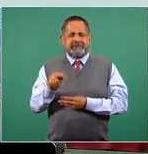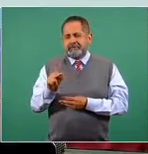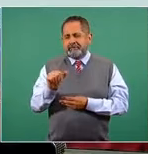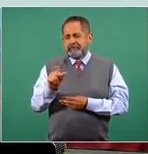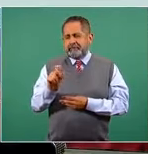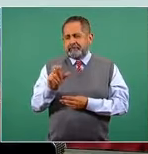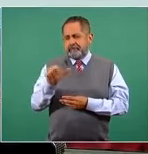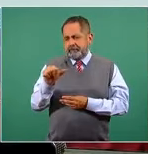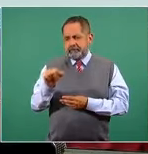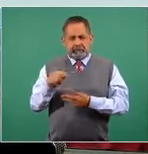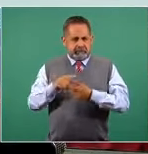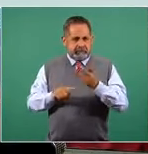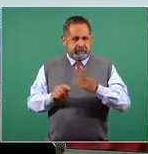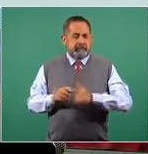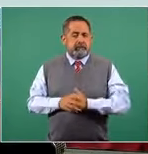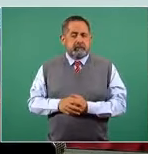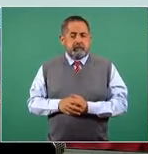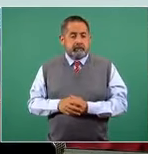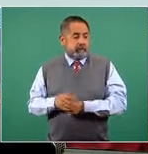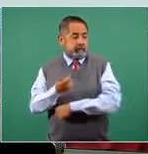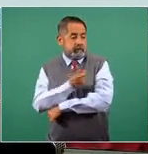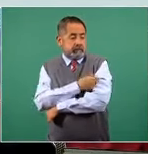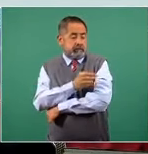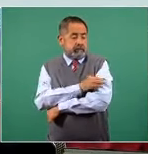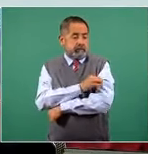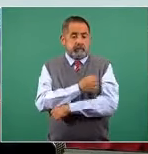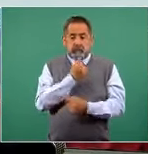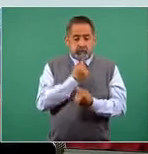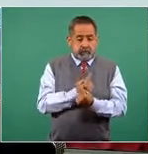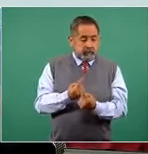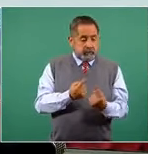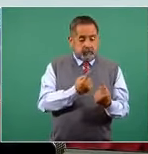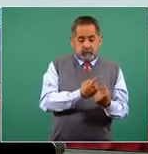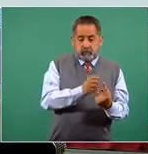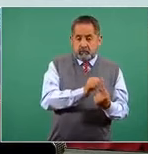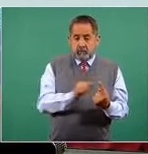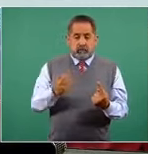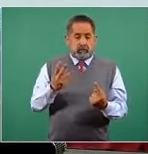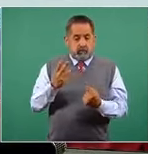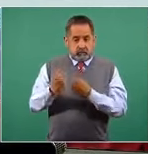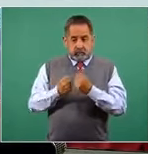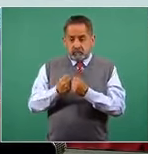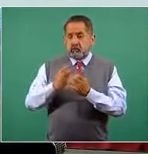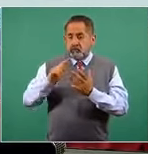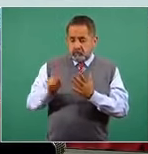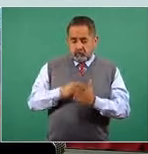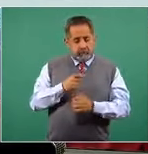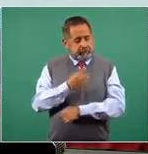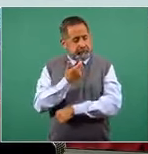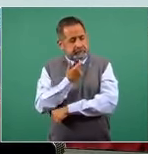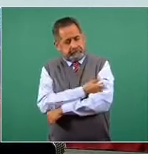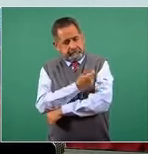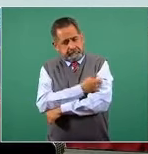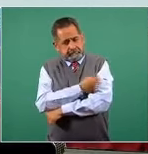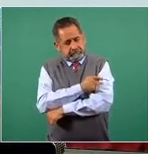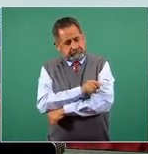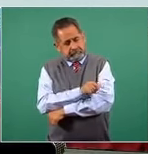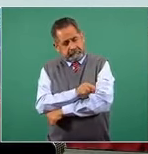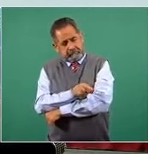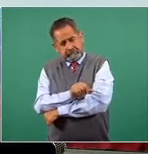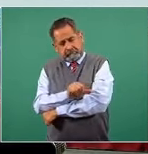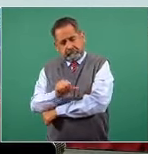estar vacunando en particular niños de 1 a 4 años, vamos a hacer una recuperación de coberturas vacunales hasta los 9